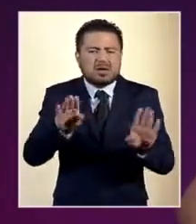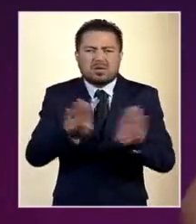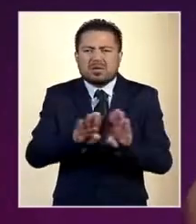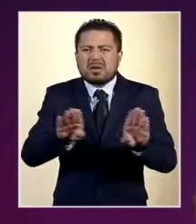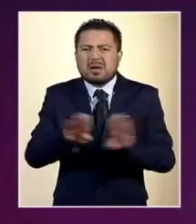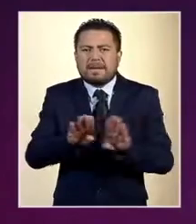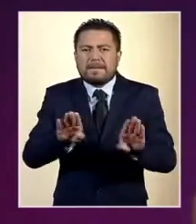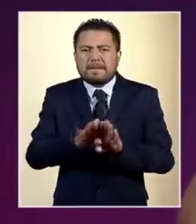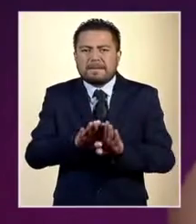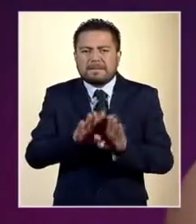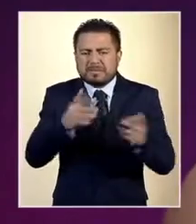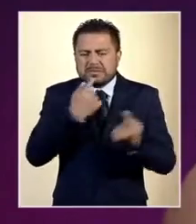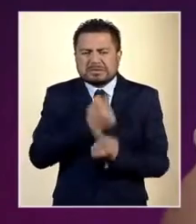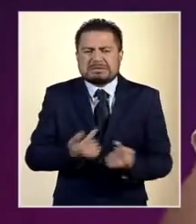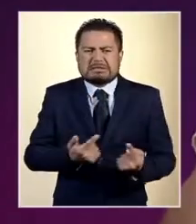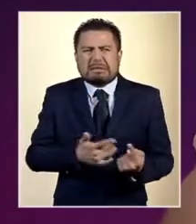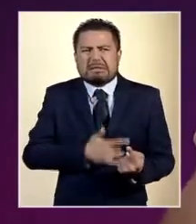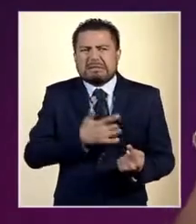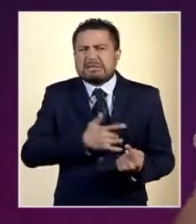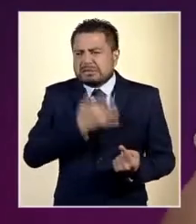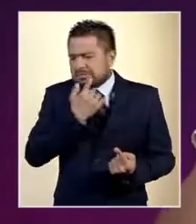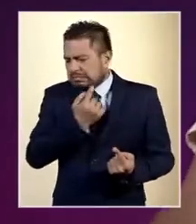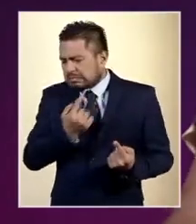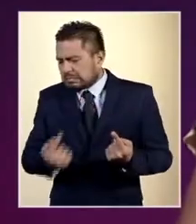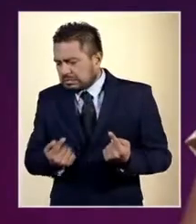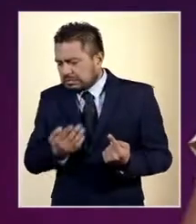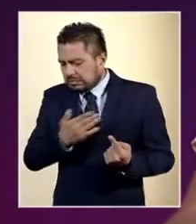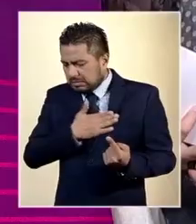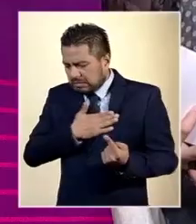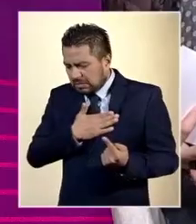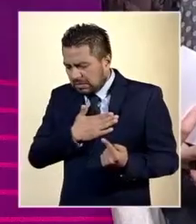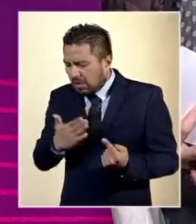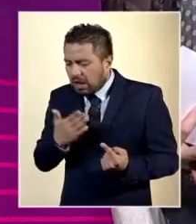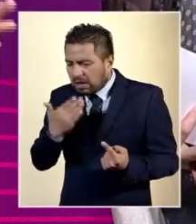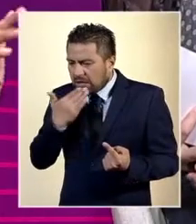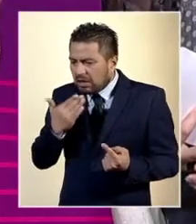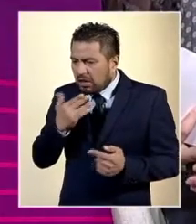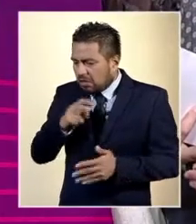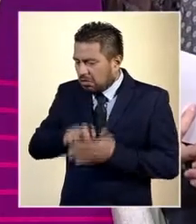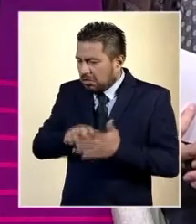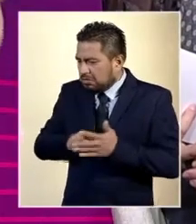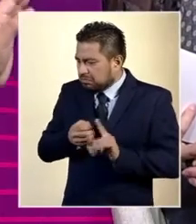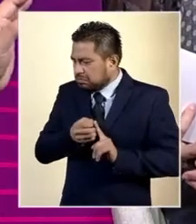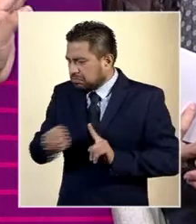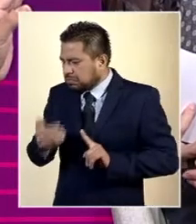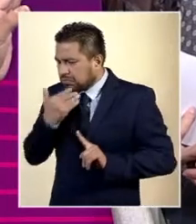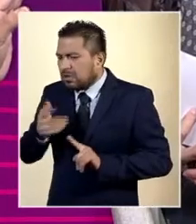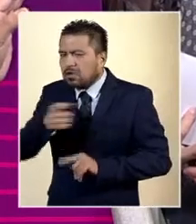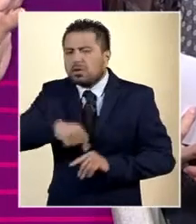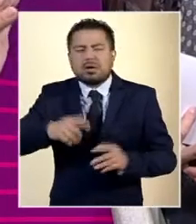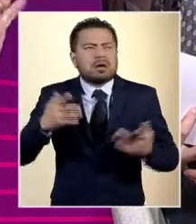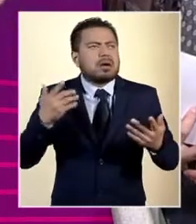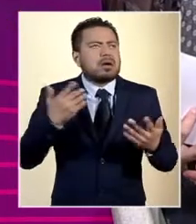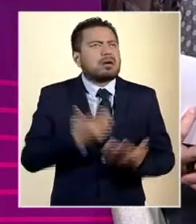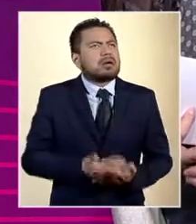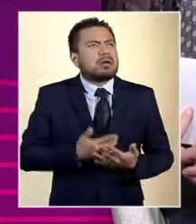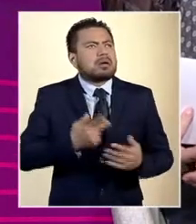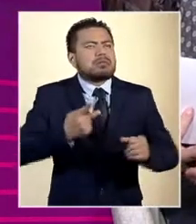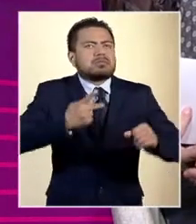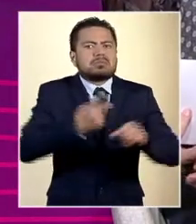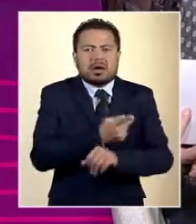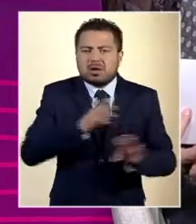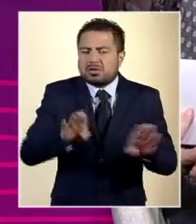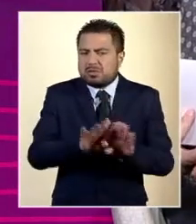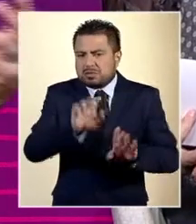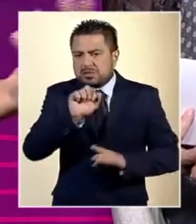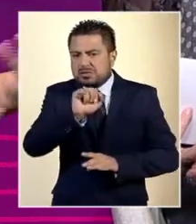como chiquita de lo bueno, lo correcto, lo que todos esperamos que ocurra, como